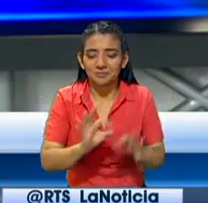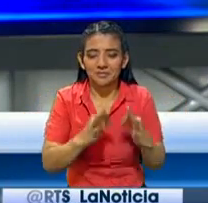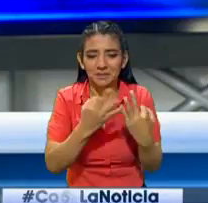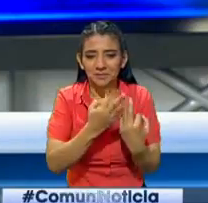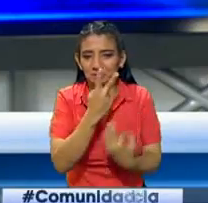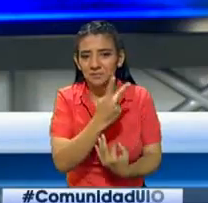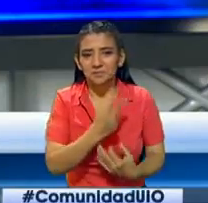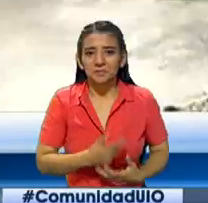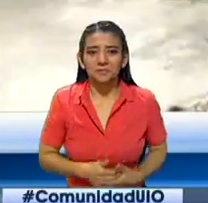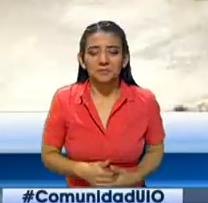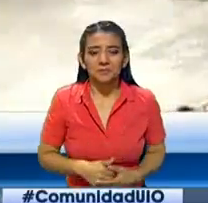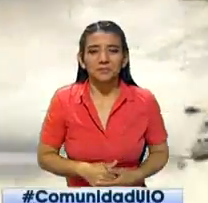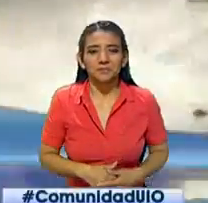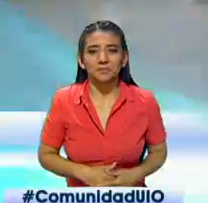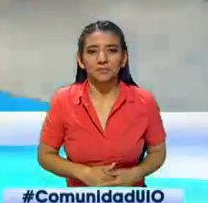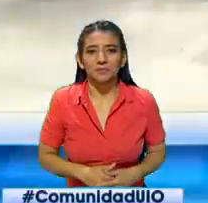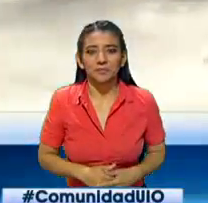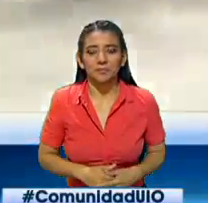Veamos.